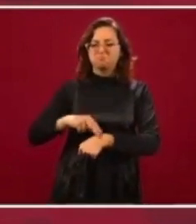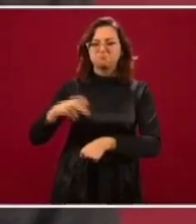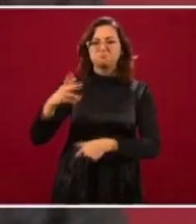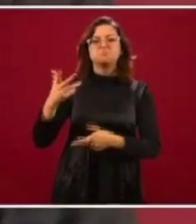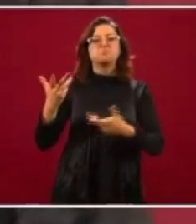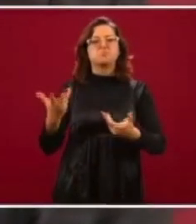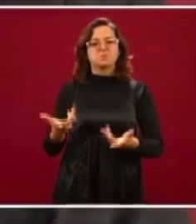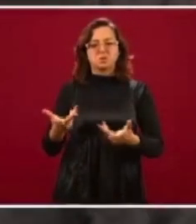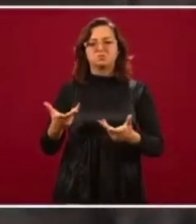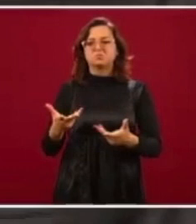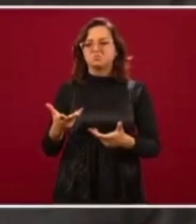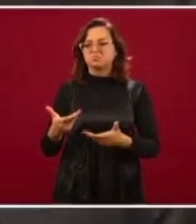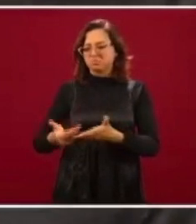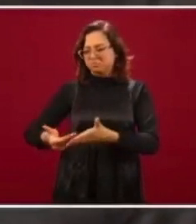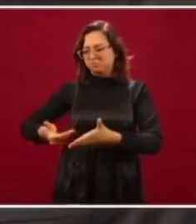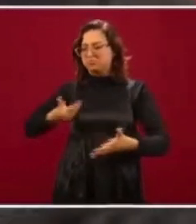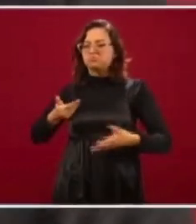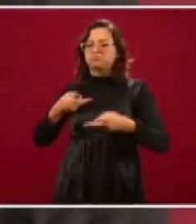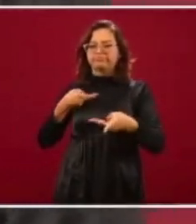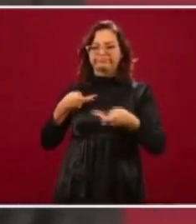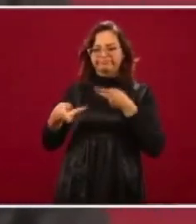Tenemos un plan